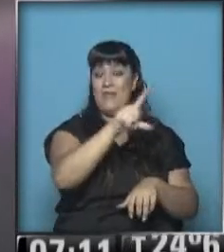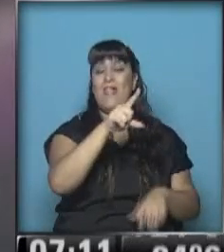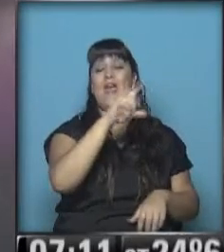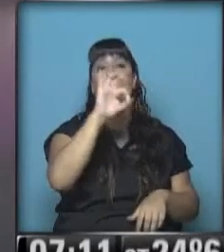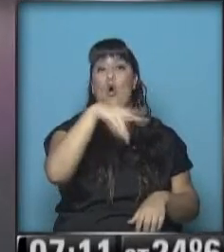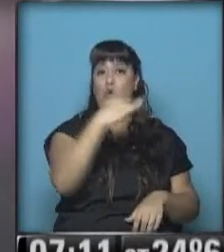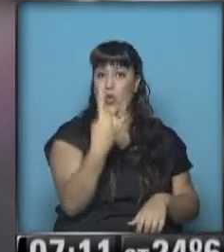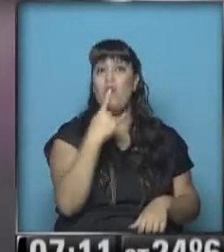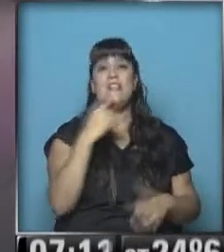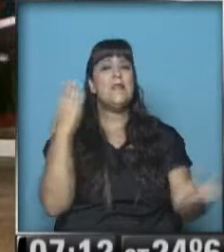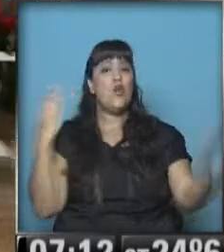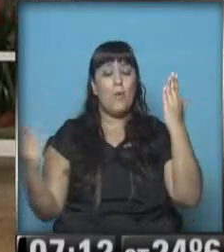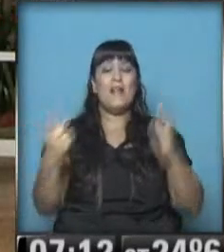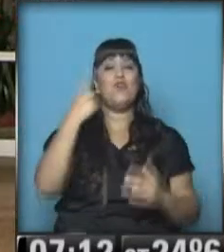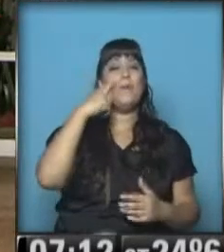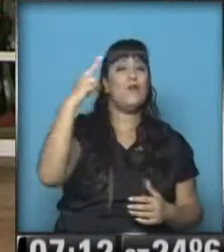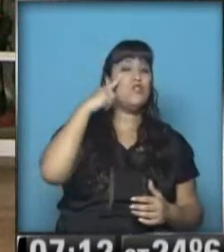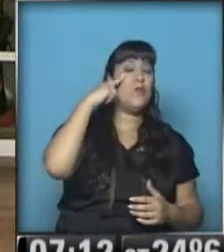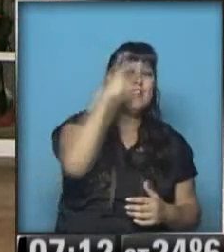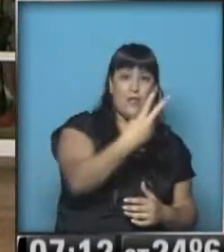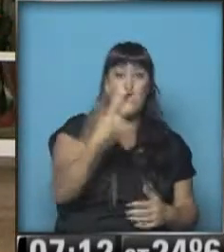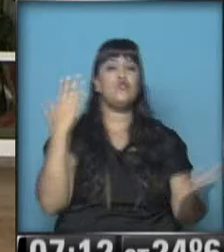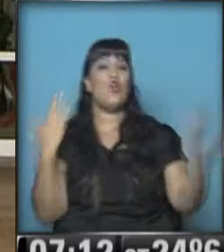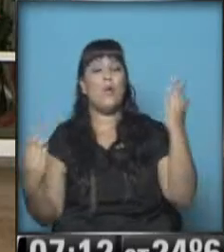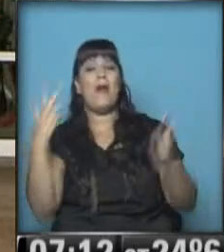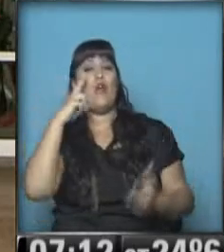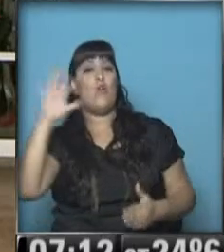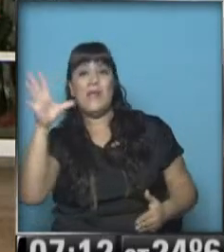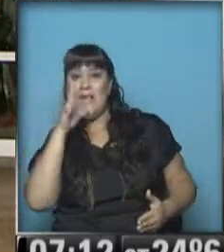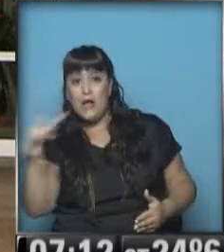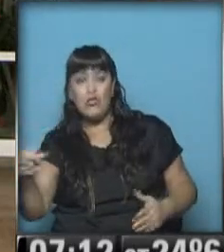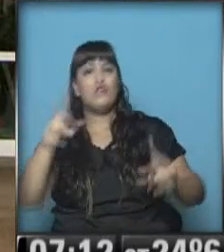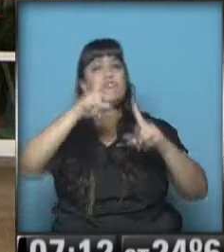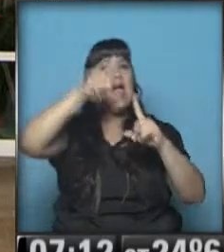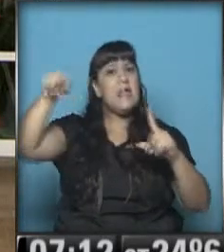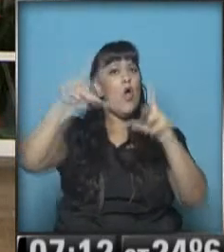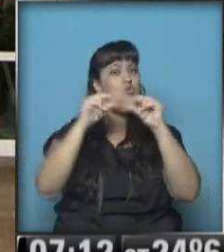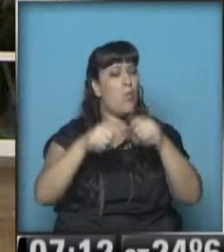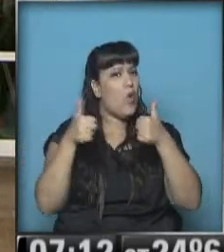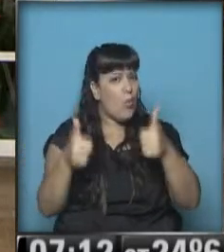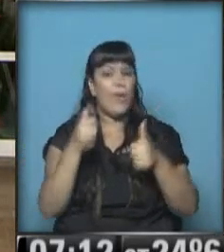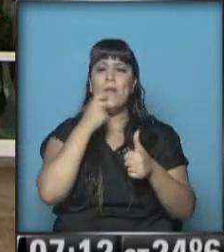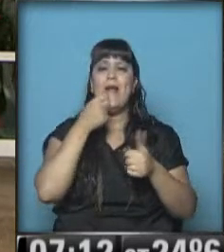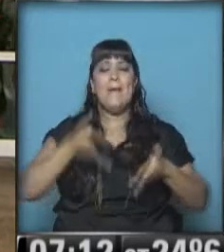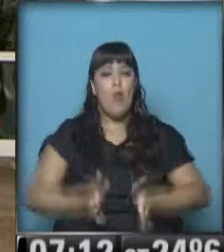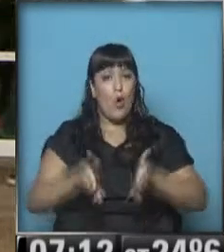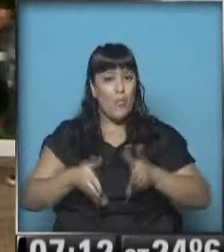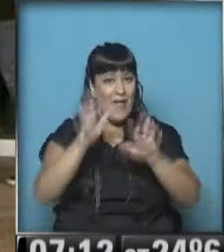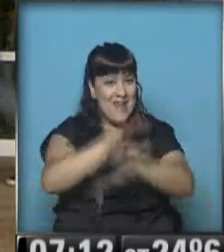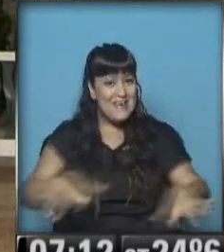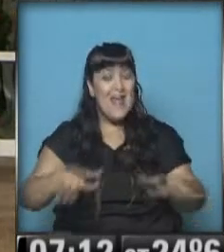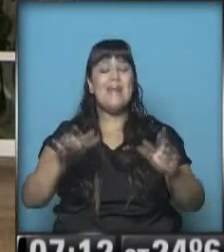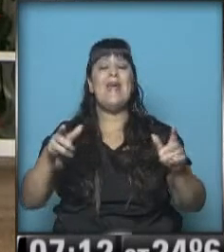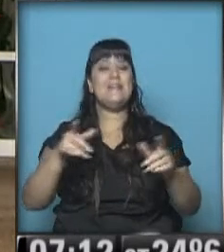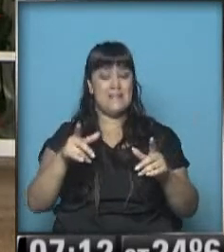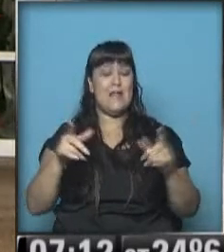comparación. Año 92, 2014, y salimos muy bien en índices. Por ejemplo, la mortalidad infantil bajó a la mitad.